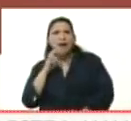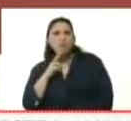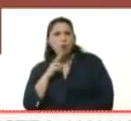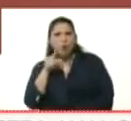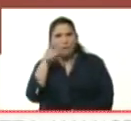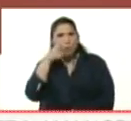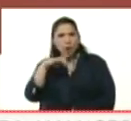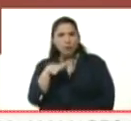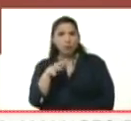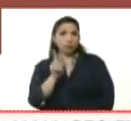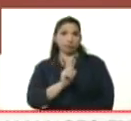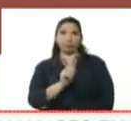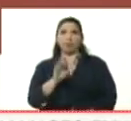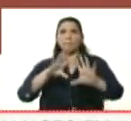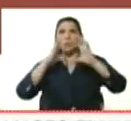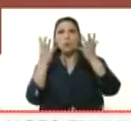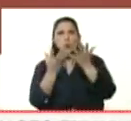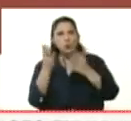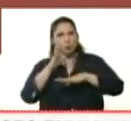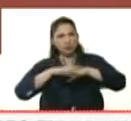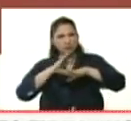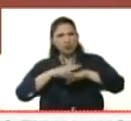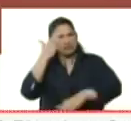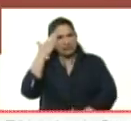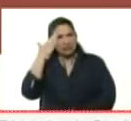Ahora, el mundo, tú sabes lo que va a ocurrir ahí, ¿no?